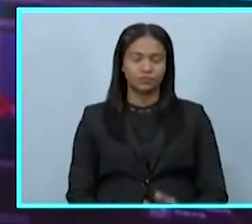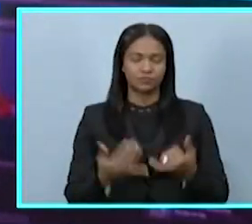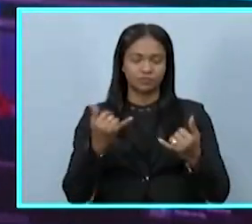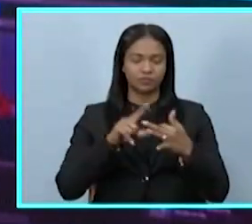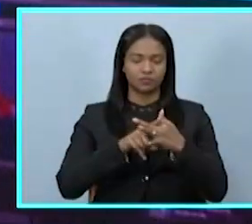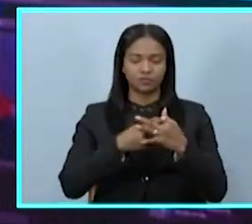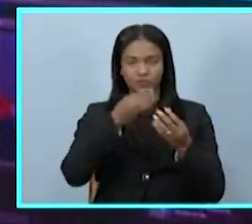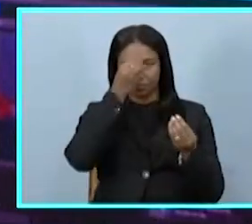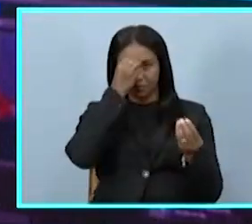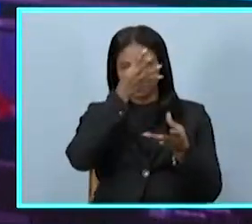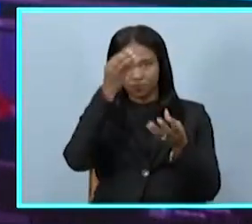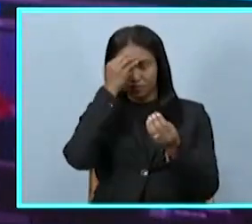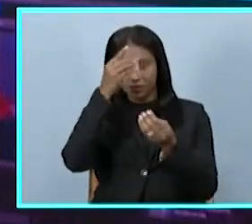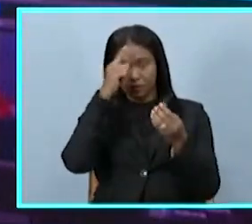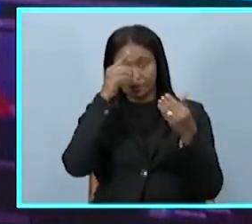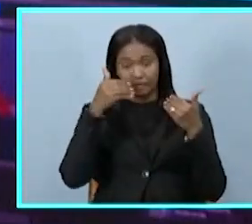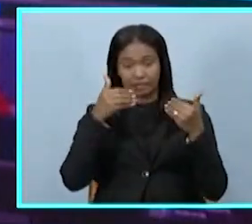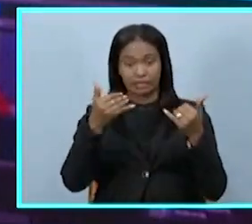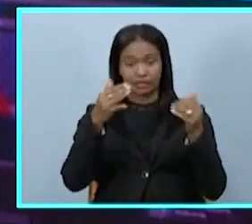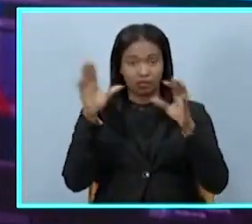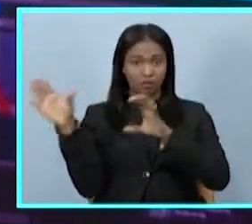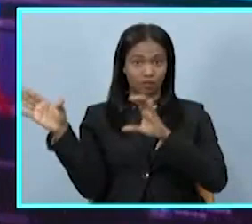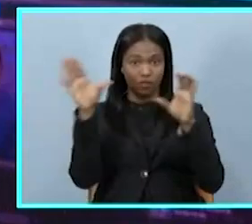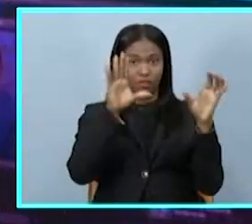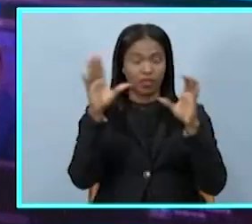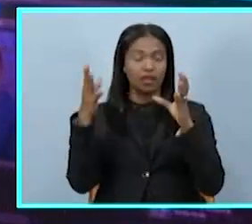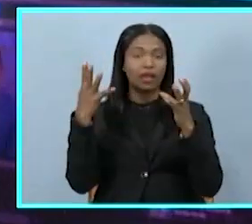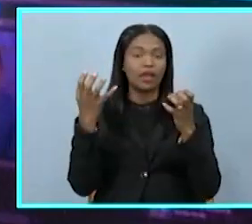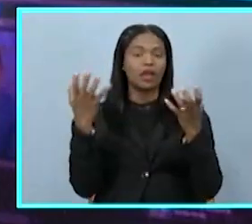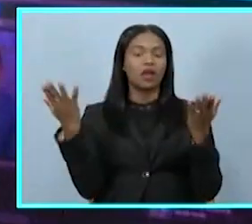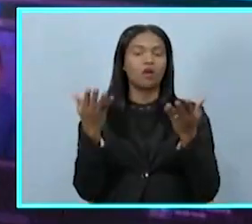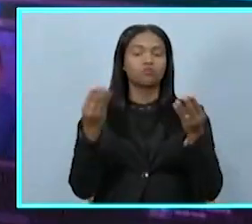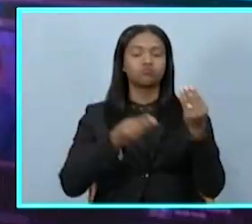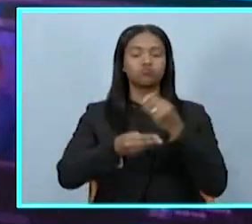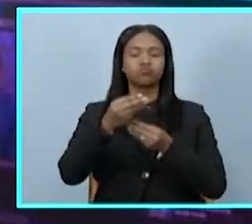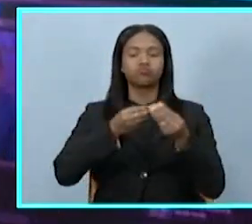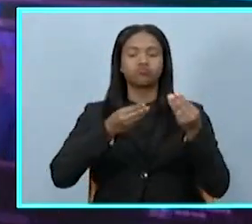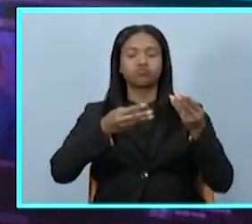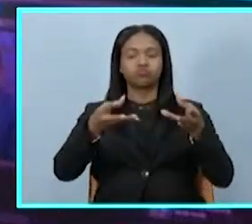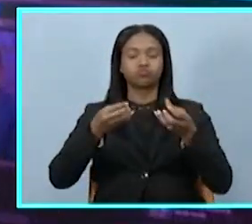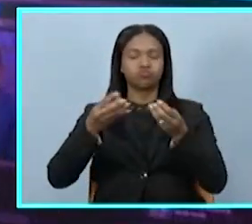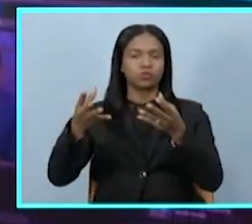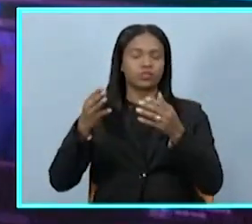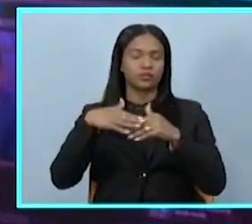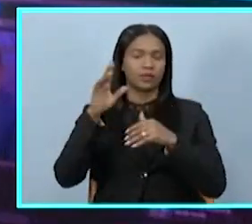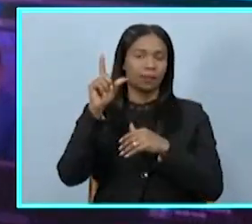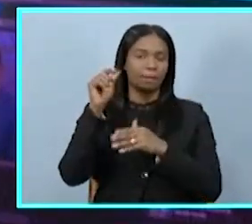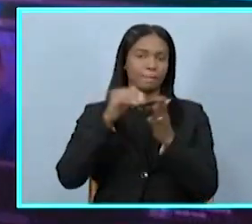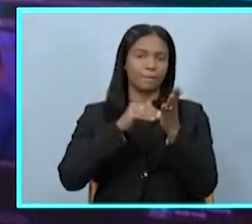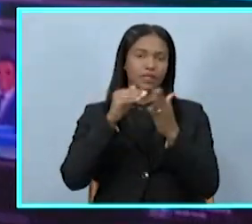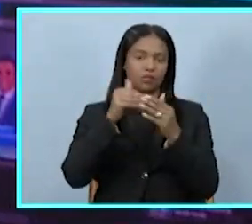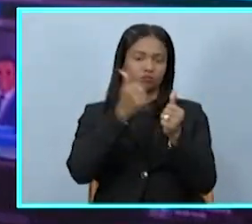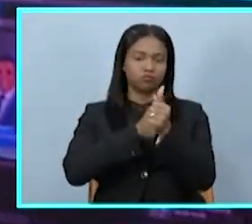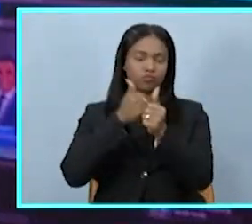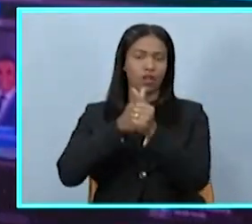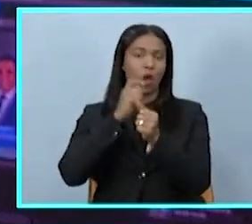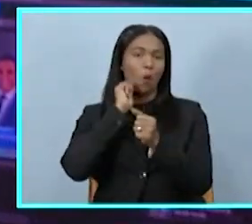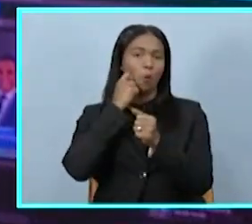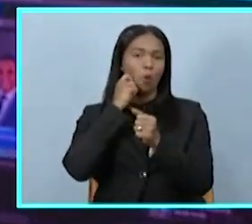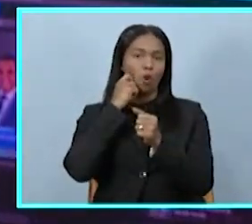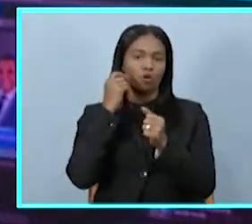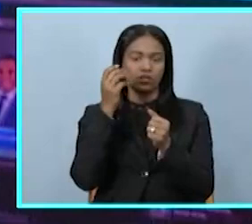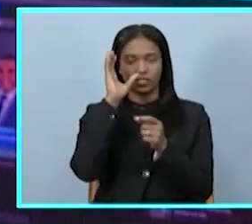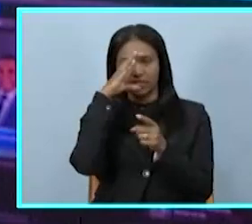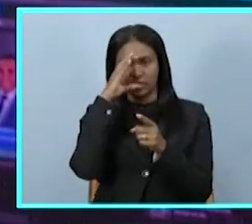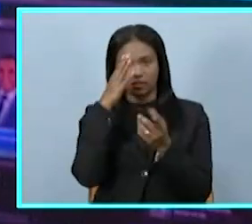Vamos a empezar a informarles. Para la celebración de las Navidades se garantiza el abastecimiento de los mercados con una existencia de más de 20 millones de unidades de pollos y carnes